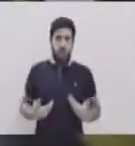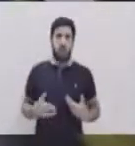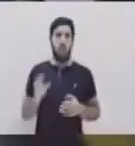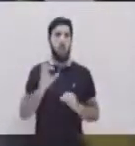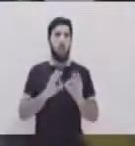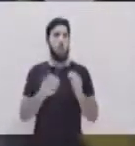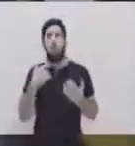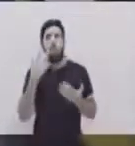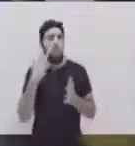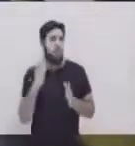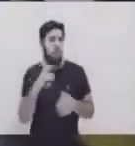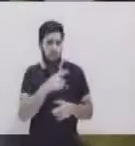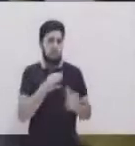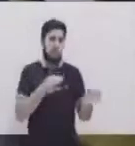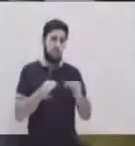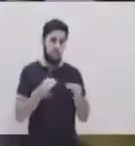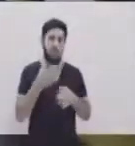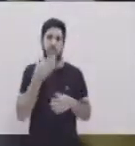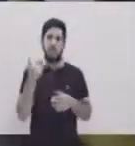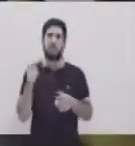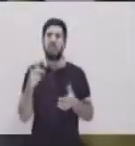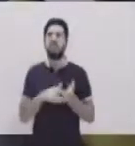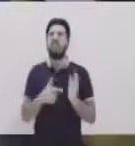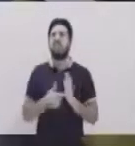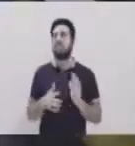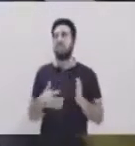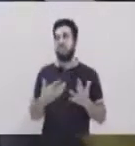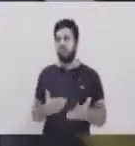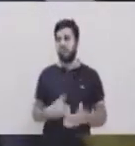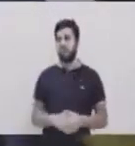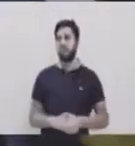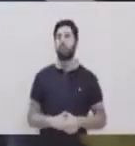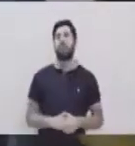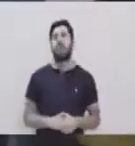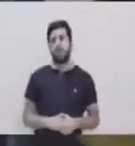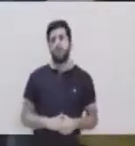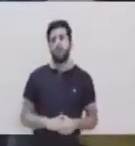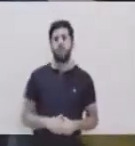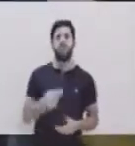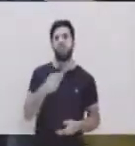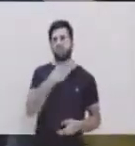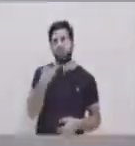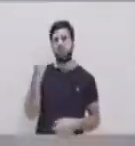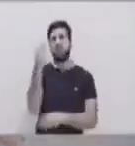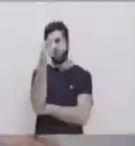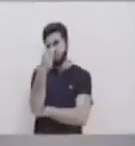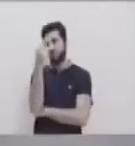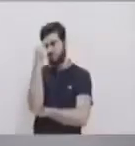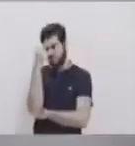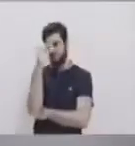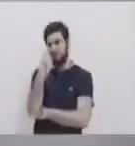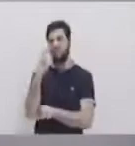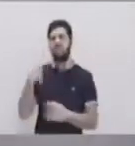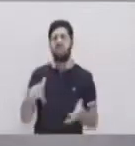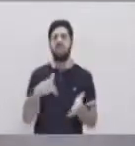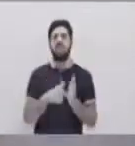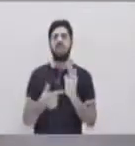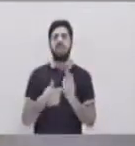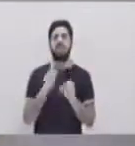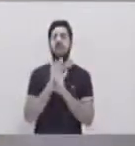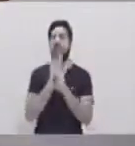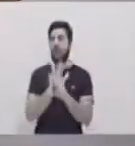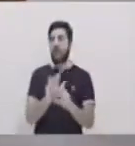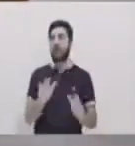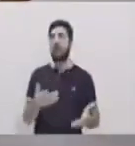para profundizar un poco más, ¿cómo podríamos describir qué es la resonancia? A ver amigos y amigas, ¿en qué ejemplo podemos encontrar los